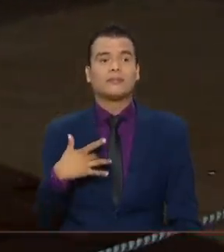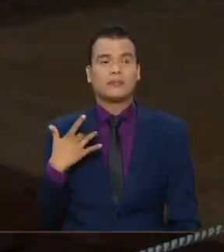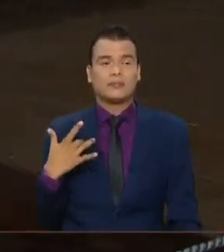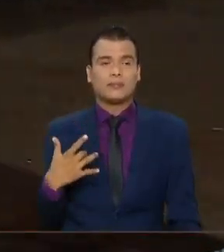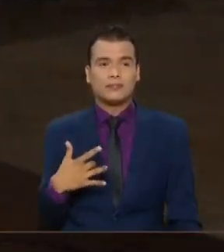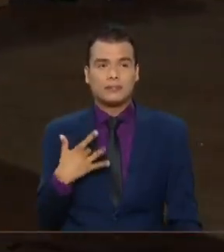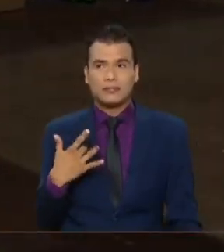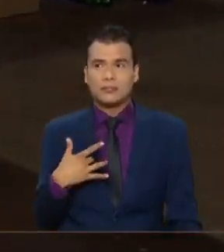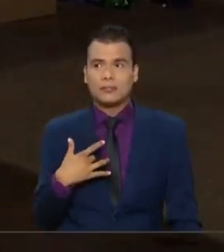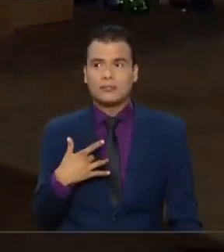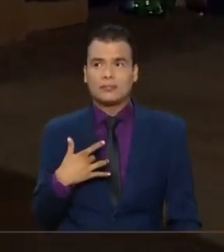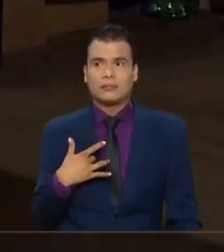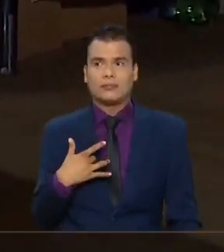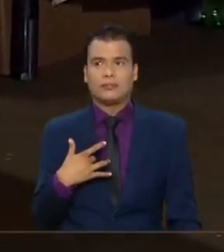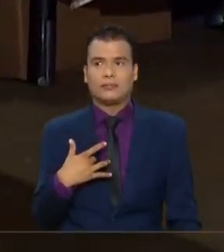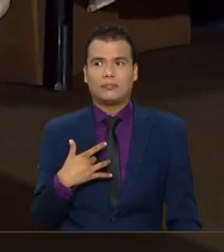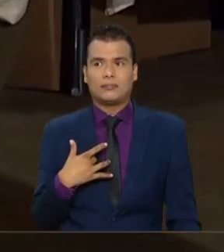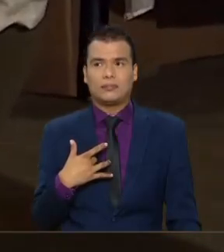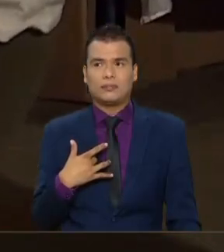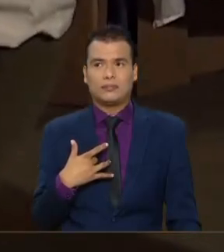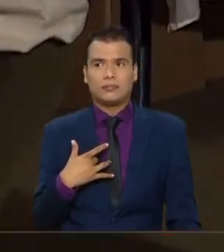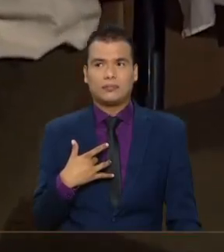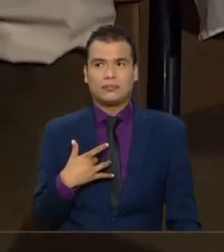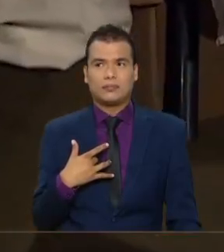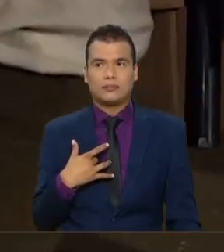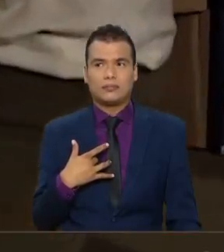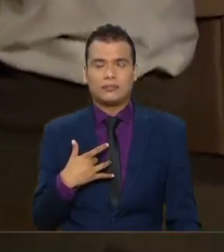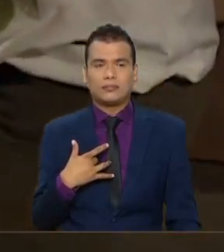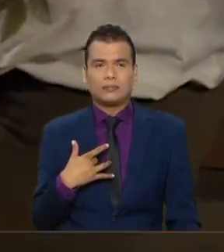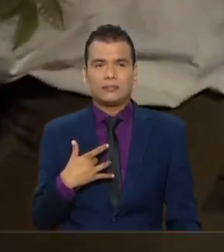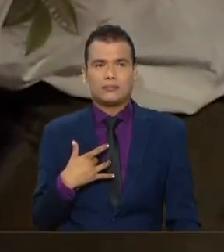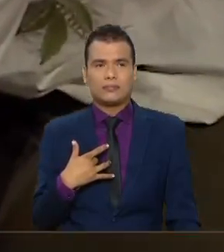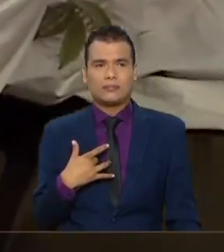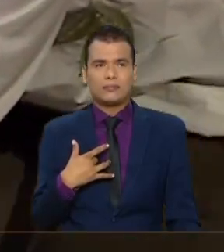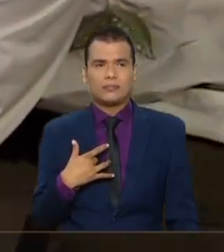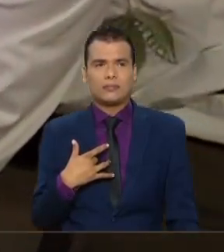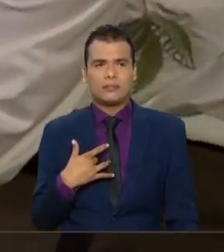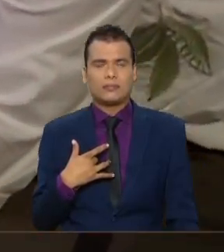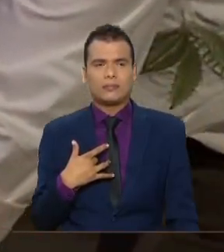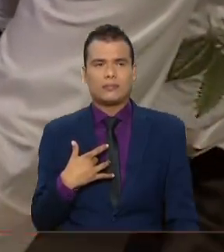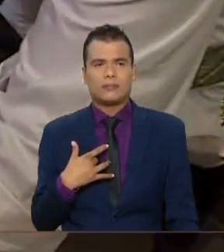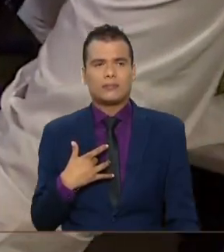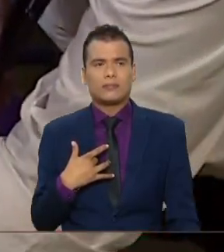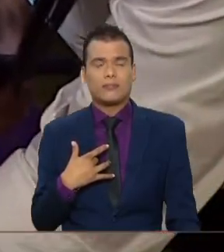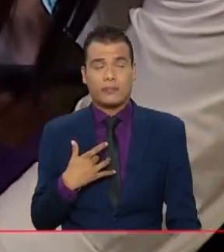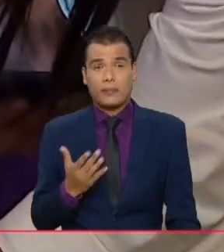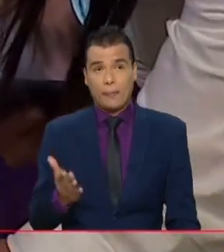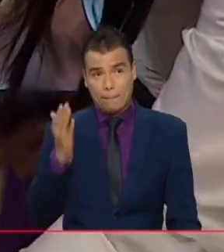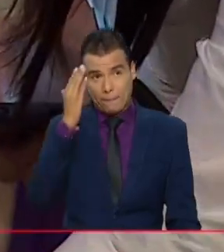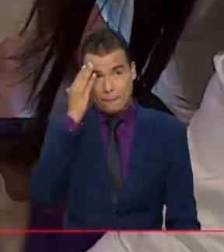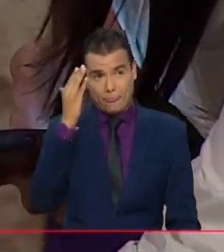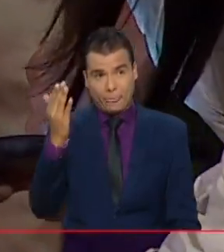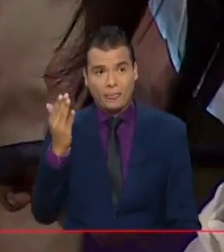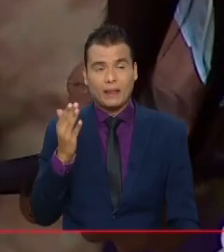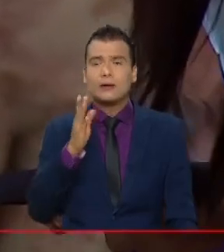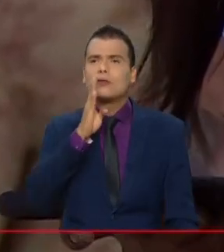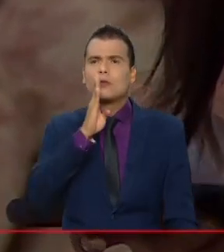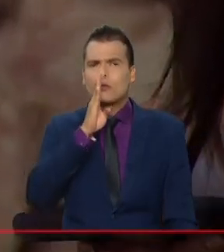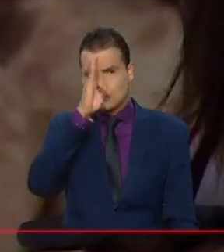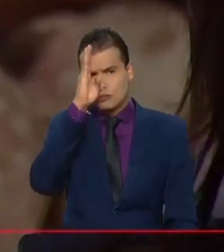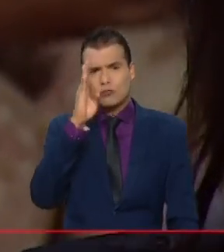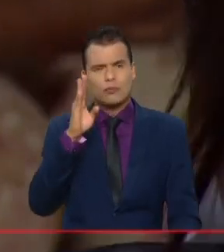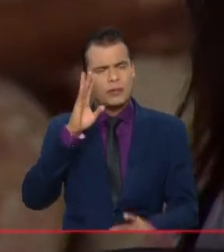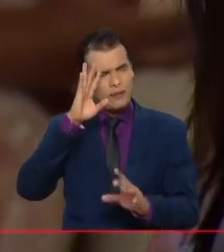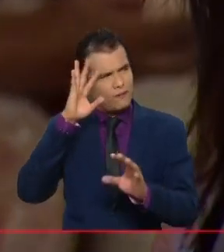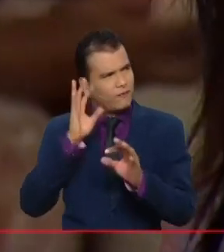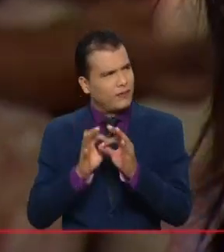el Dios Todopoderoso para que nuestras descendencias continúen con la tradición de la